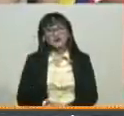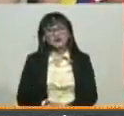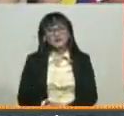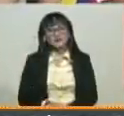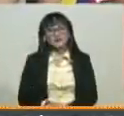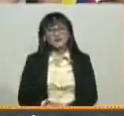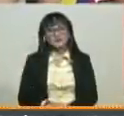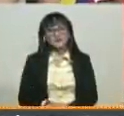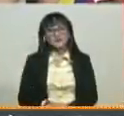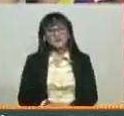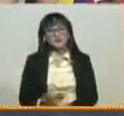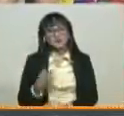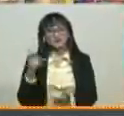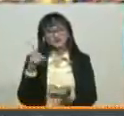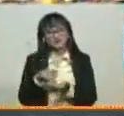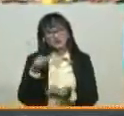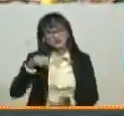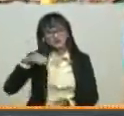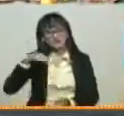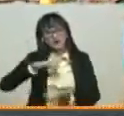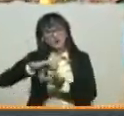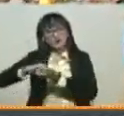Aquí vengo a Trujillo